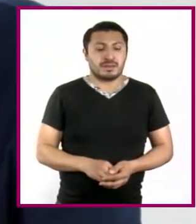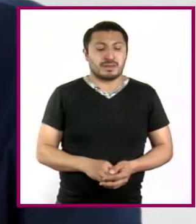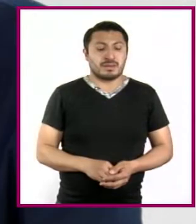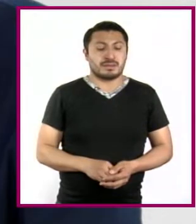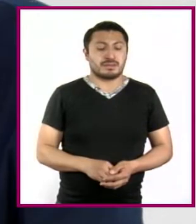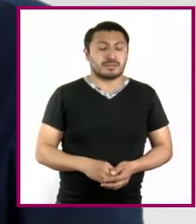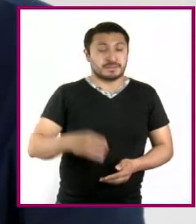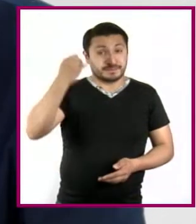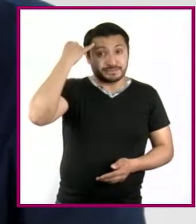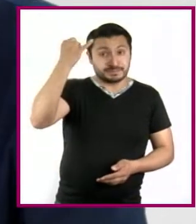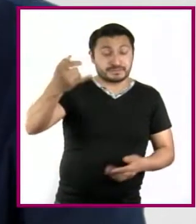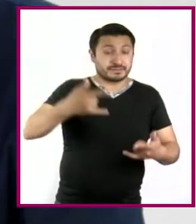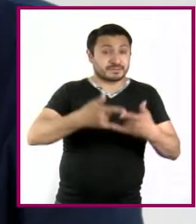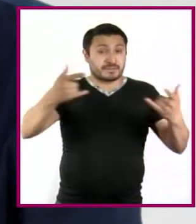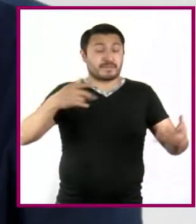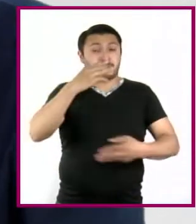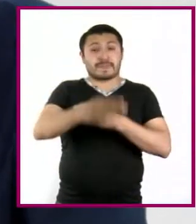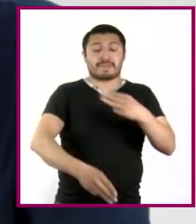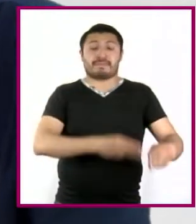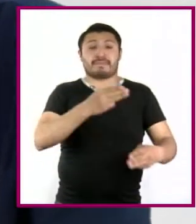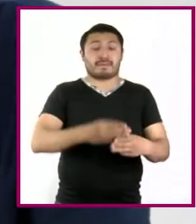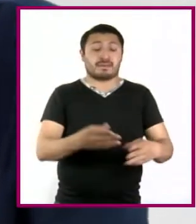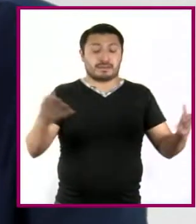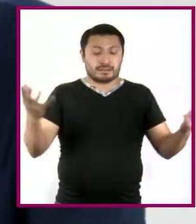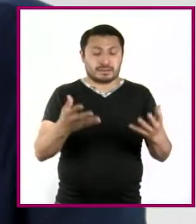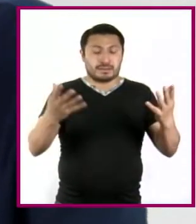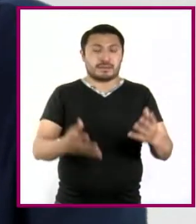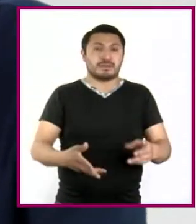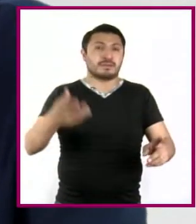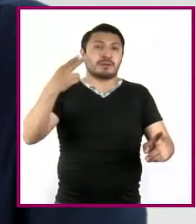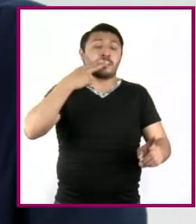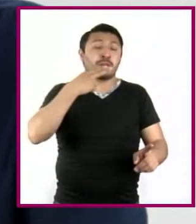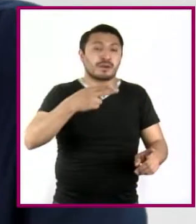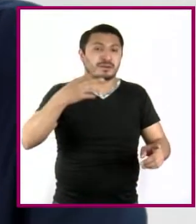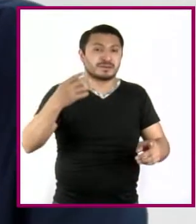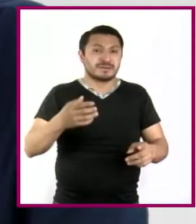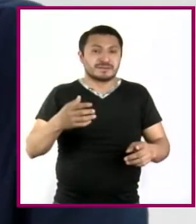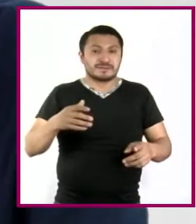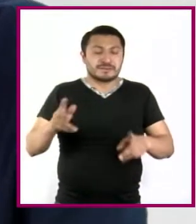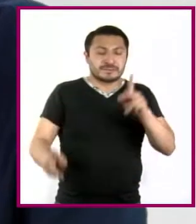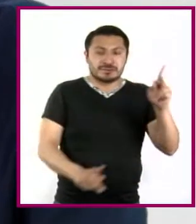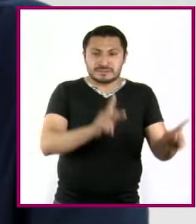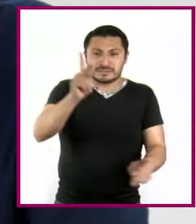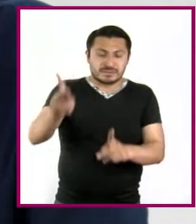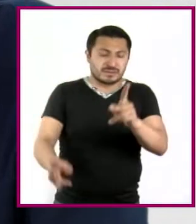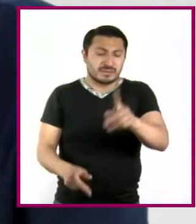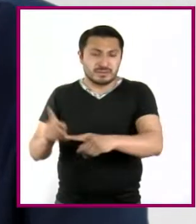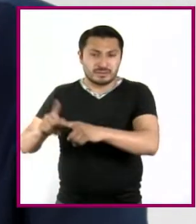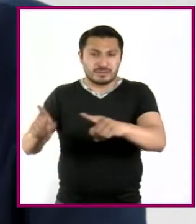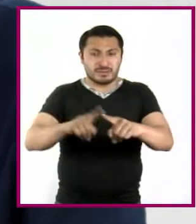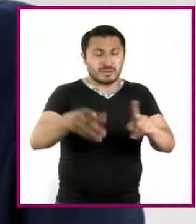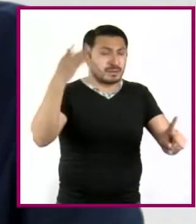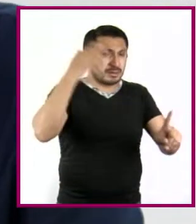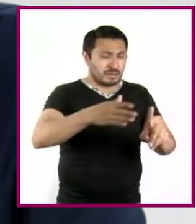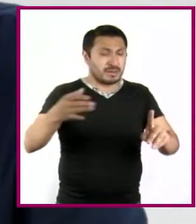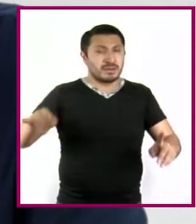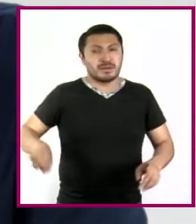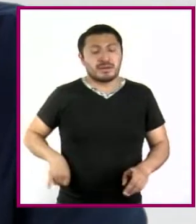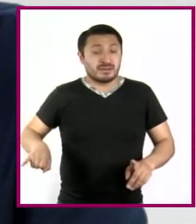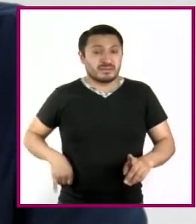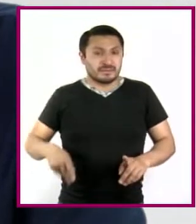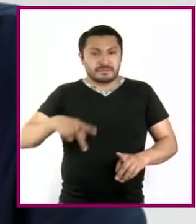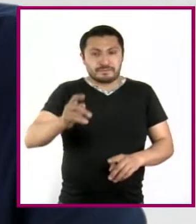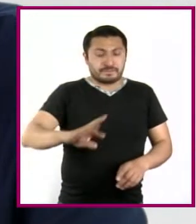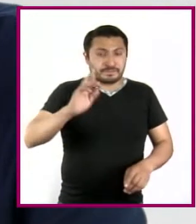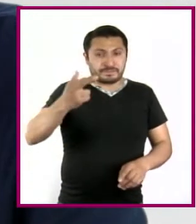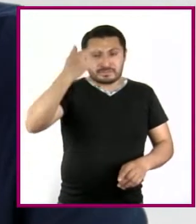Desde una perspectiva de la historia global, la formación y el funcionamiento de regionalizaciones de todo tipo es de gran interés, pero no hay que perder